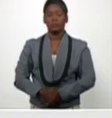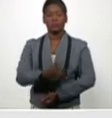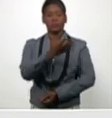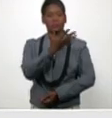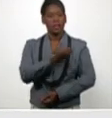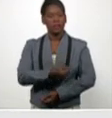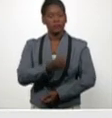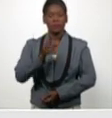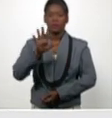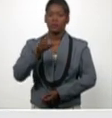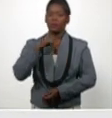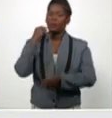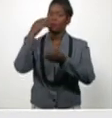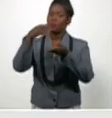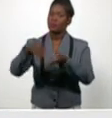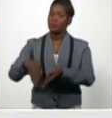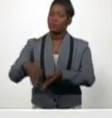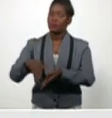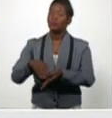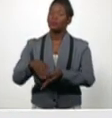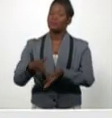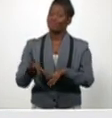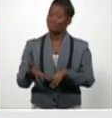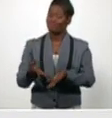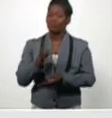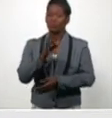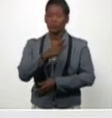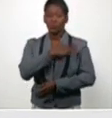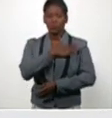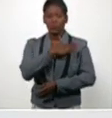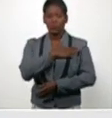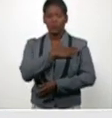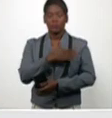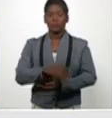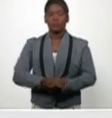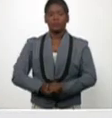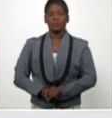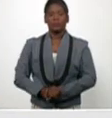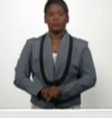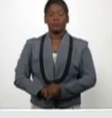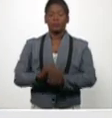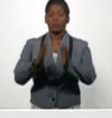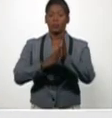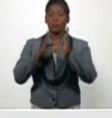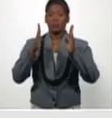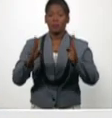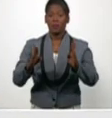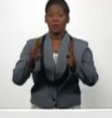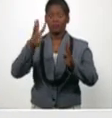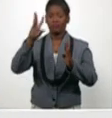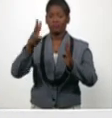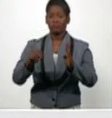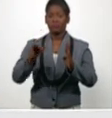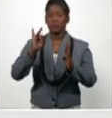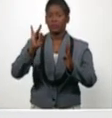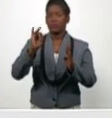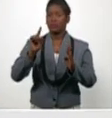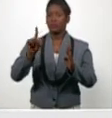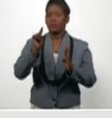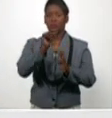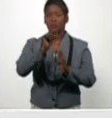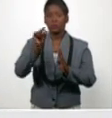5 fallecidos, otra jornada con 5 fallecidos. En lo que va de mes, se acumulan 71 decesos